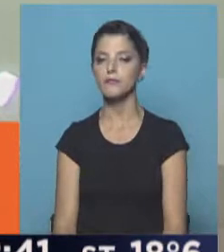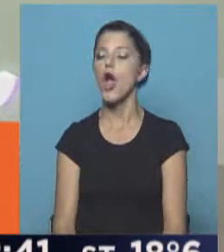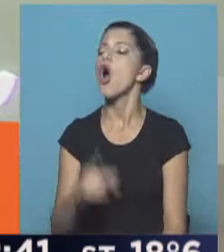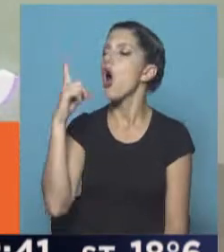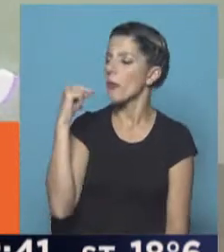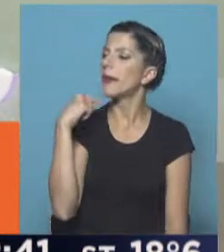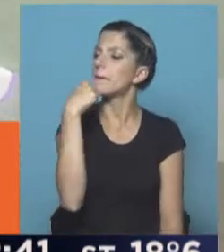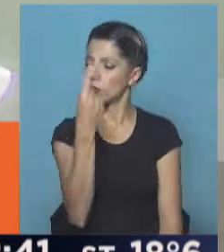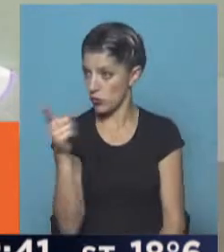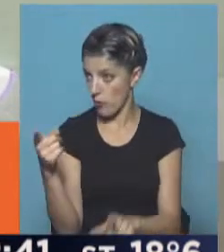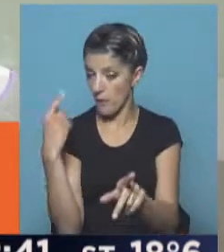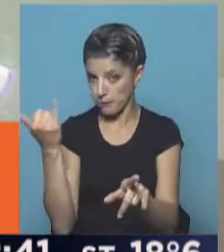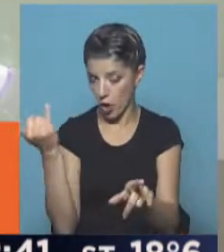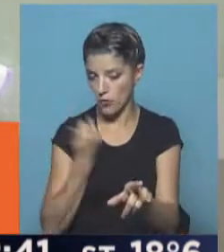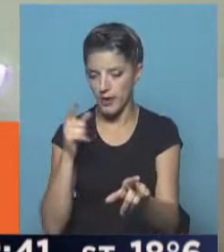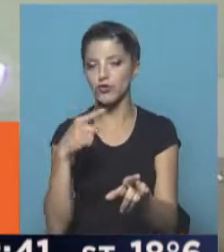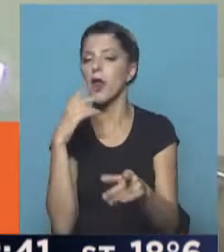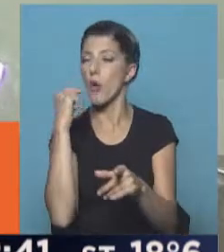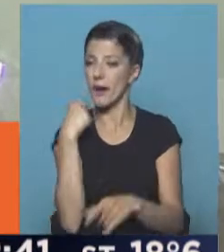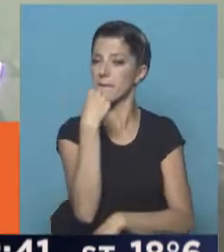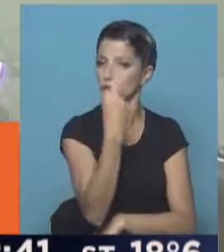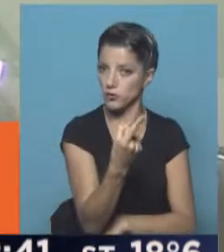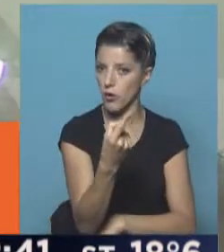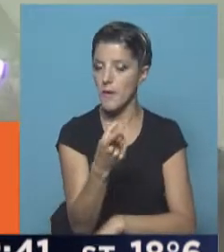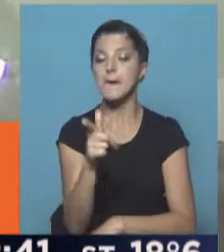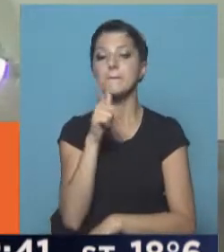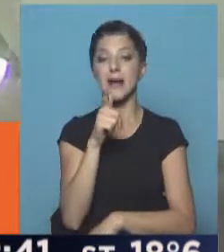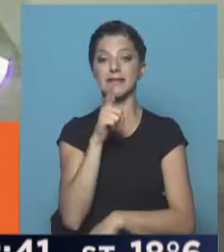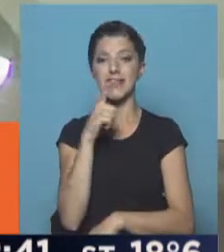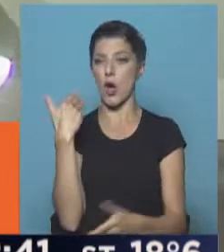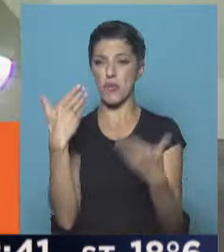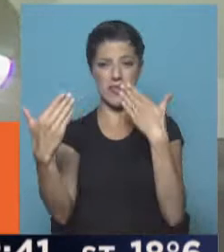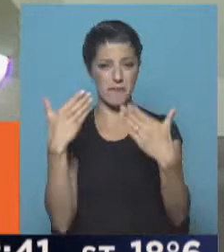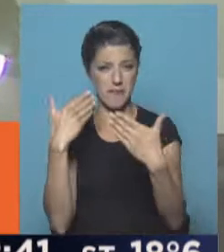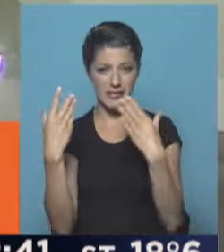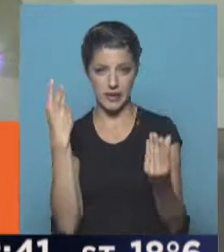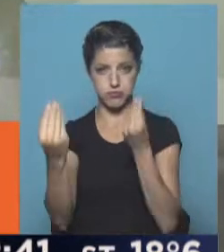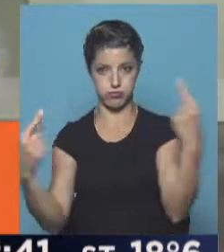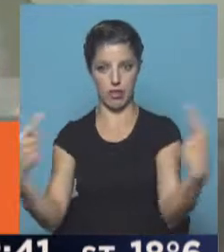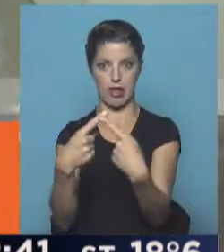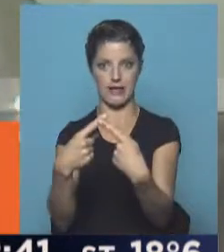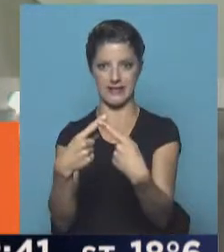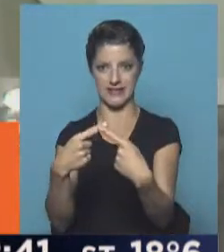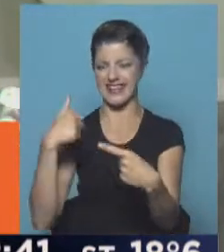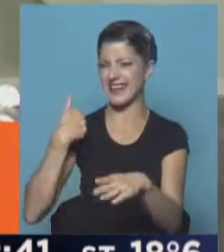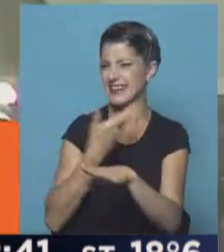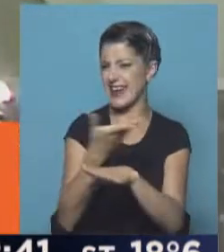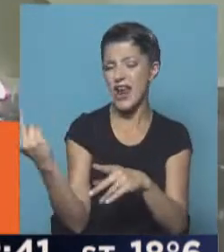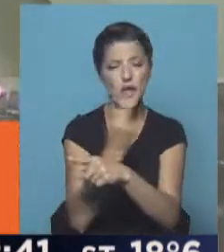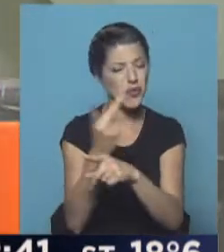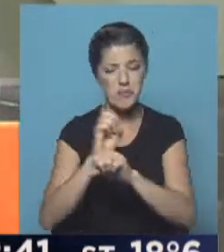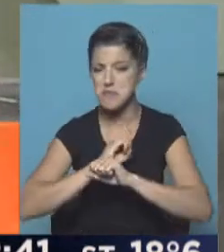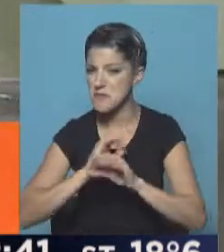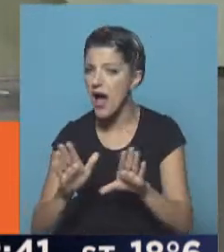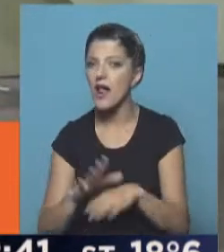debate, no sé, la sensación era de una decadencia, de una decadencia además tremenda, general, ¿no? General por parte de los dos,